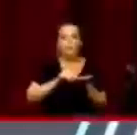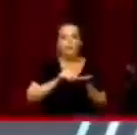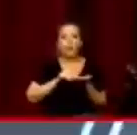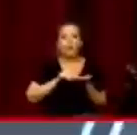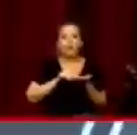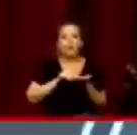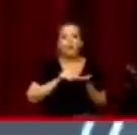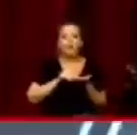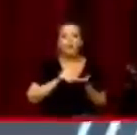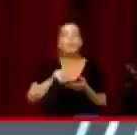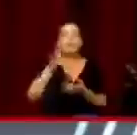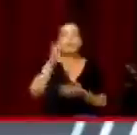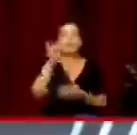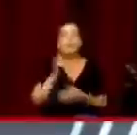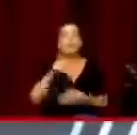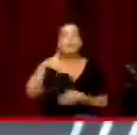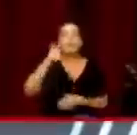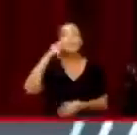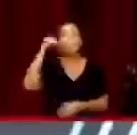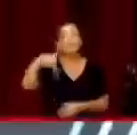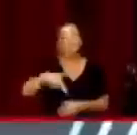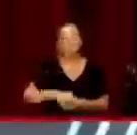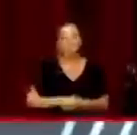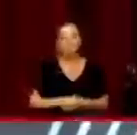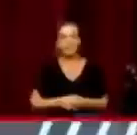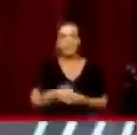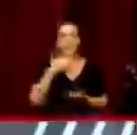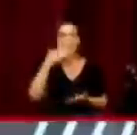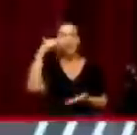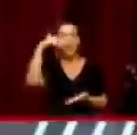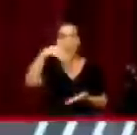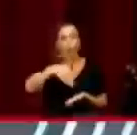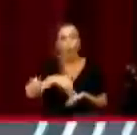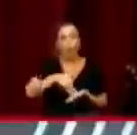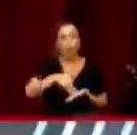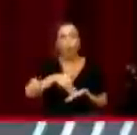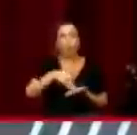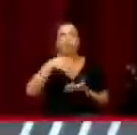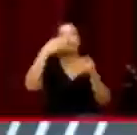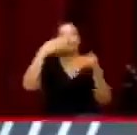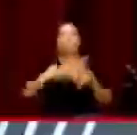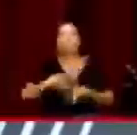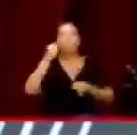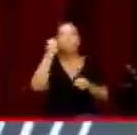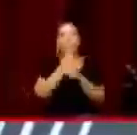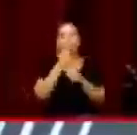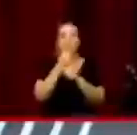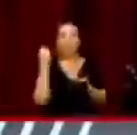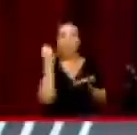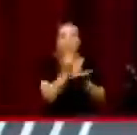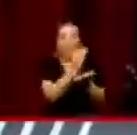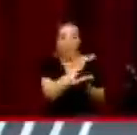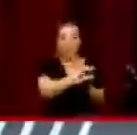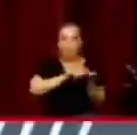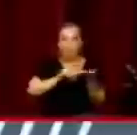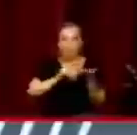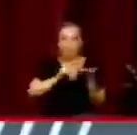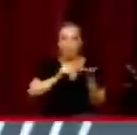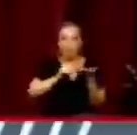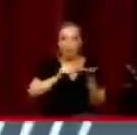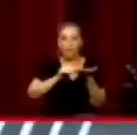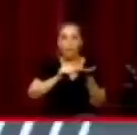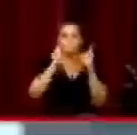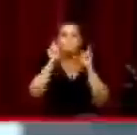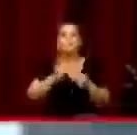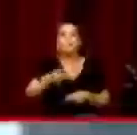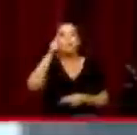las medidas que se van a tomar las próximas semanas antes de que se cierre el acuerdo. Sí. No, yo no creo que el fondo esté en